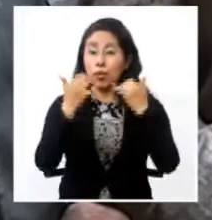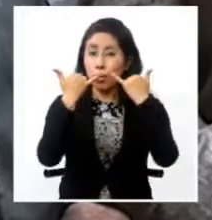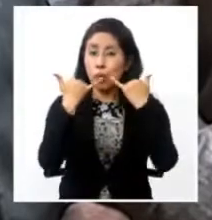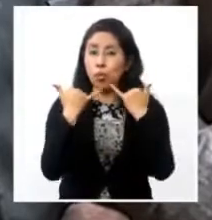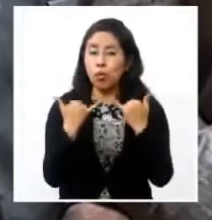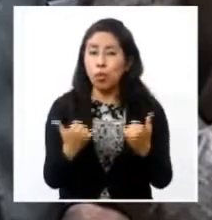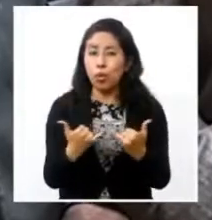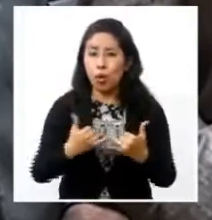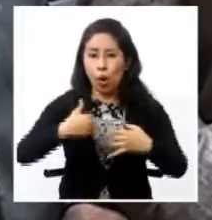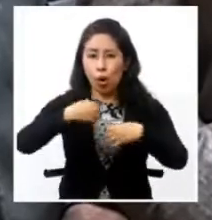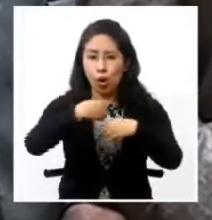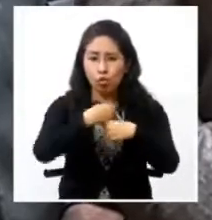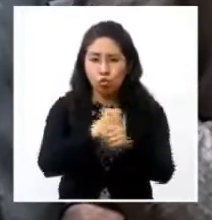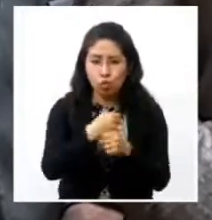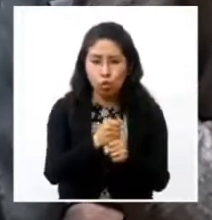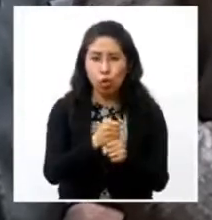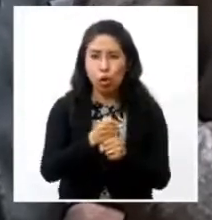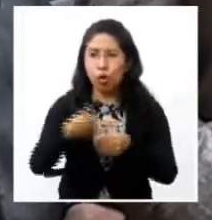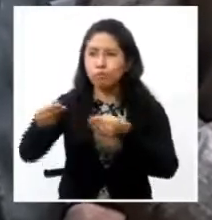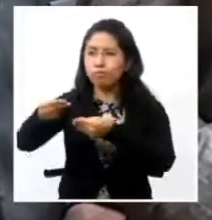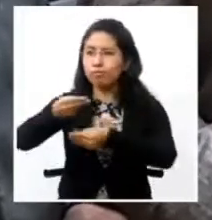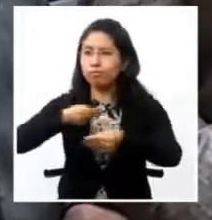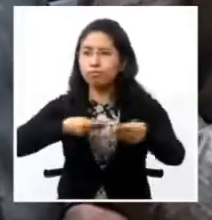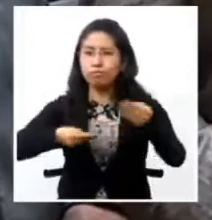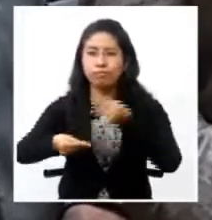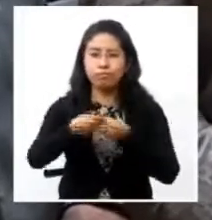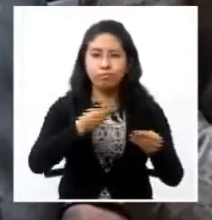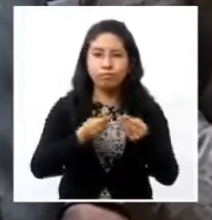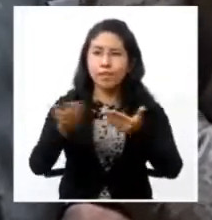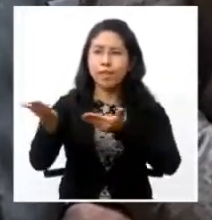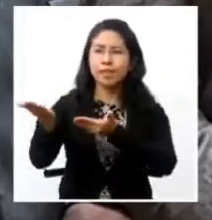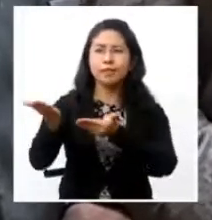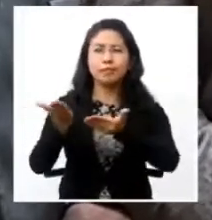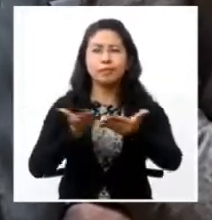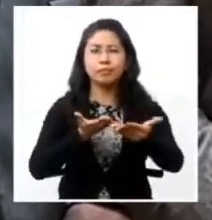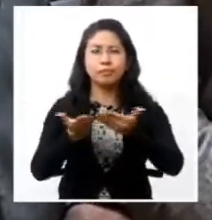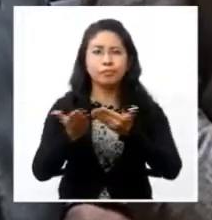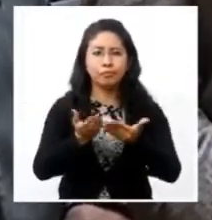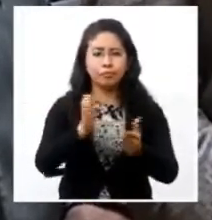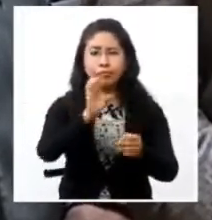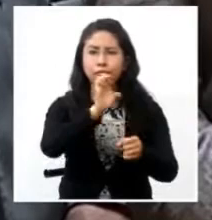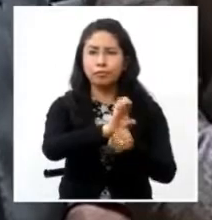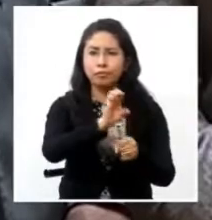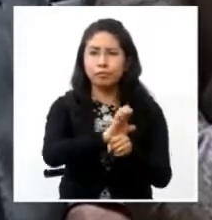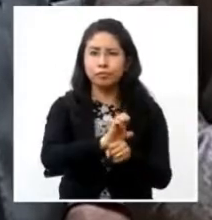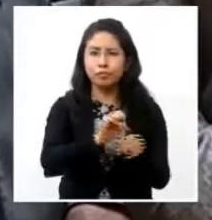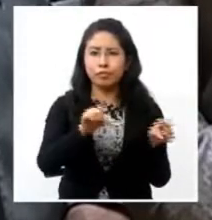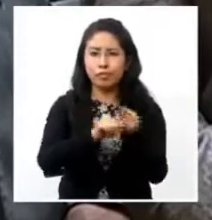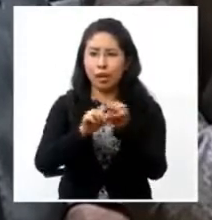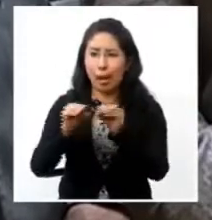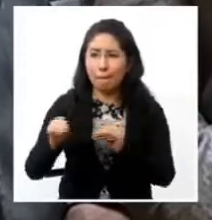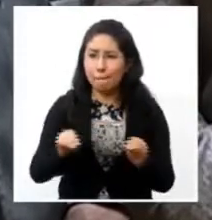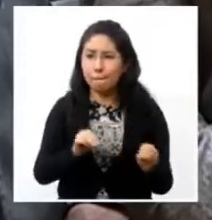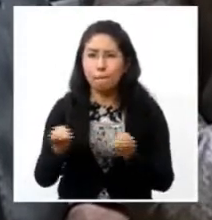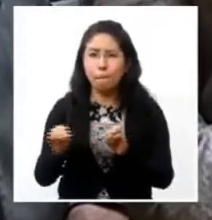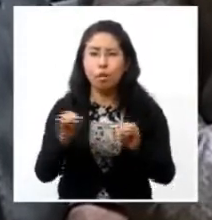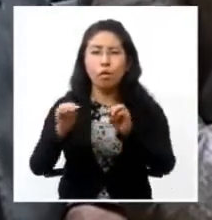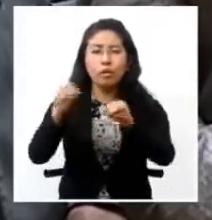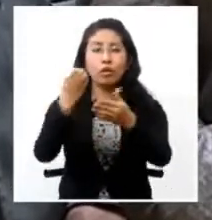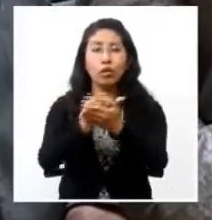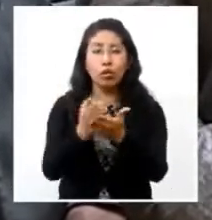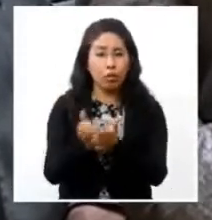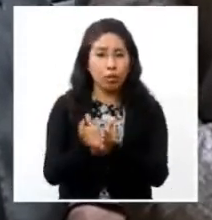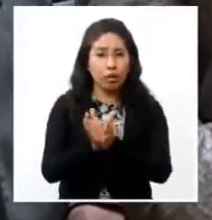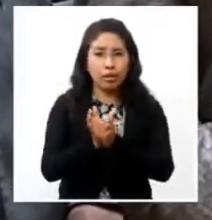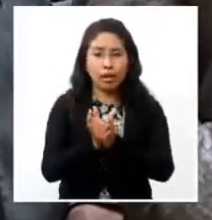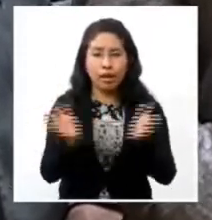la producción, el comercio, los servicios, el empleo y el movimiento económico en general